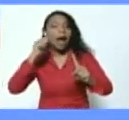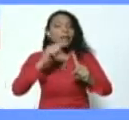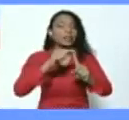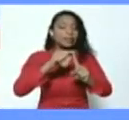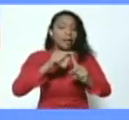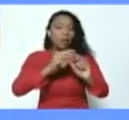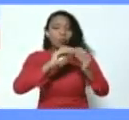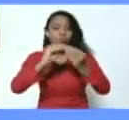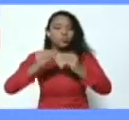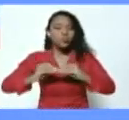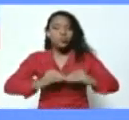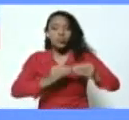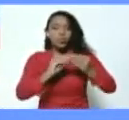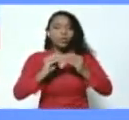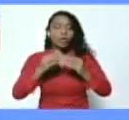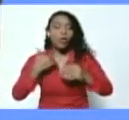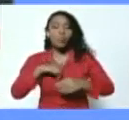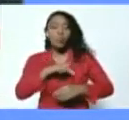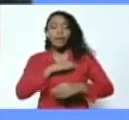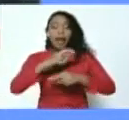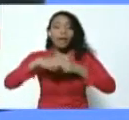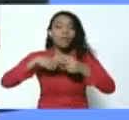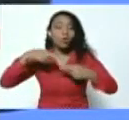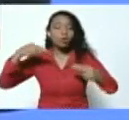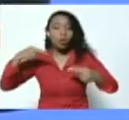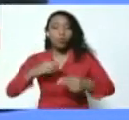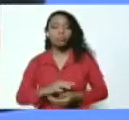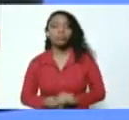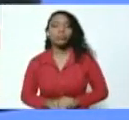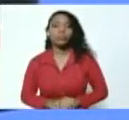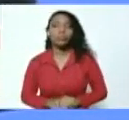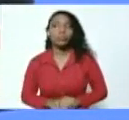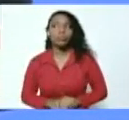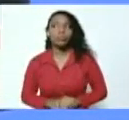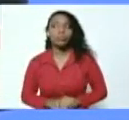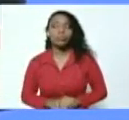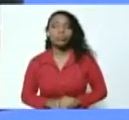consolidación de nuestras revoluciones.